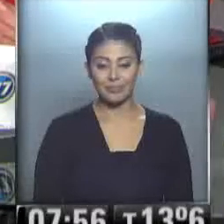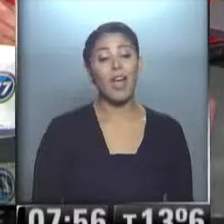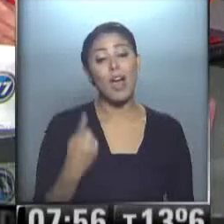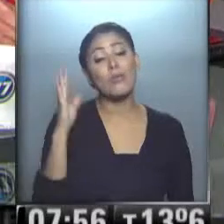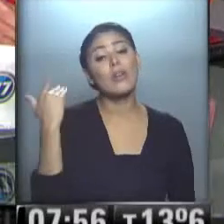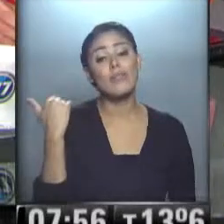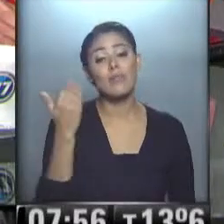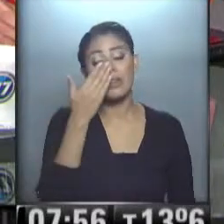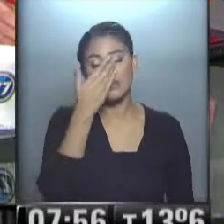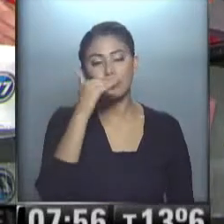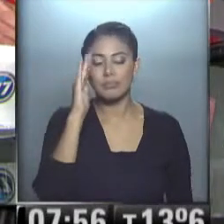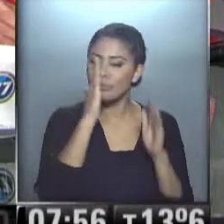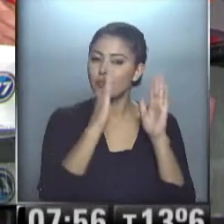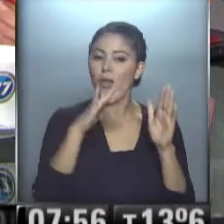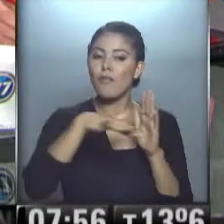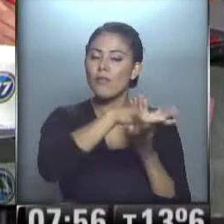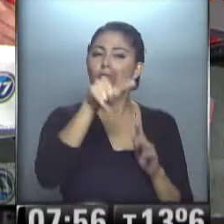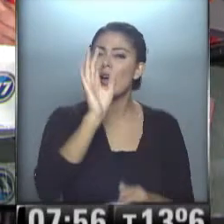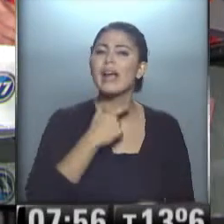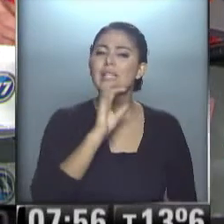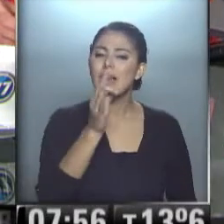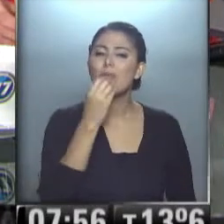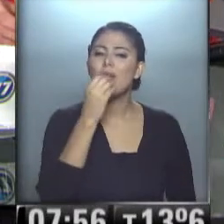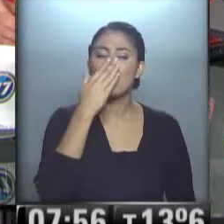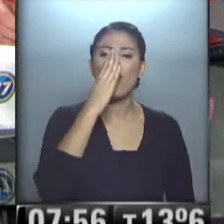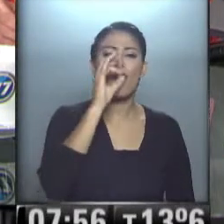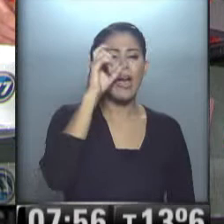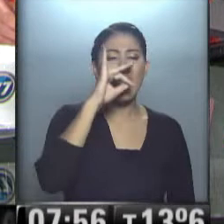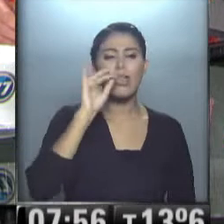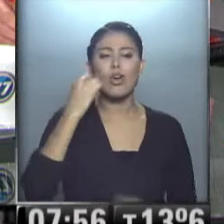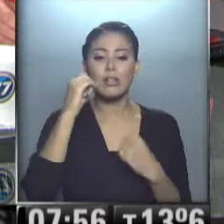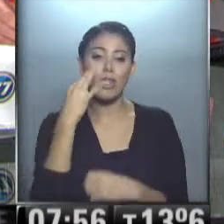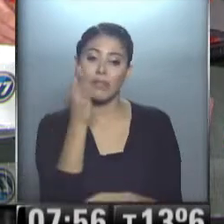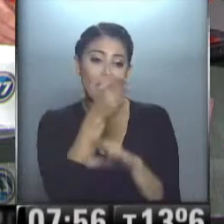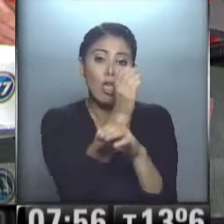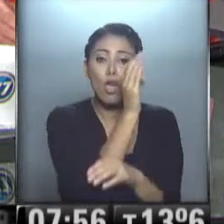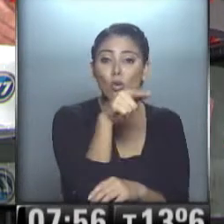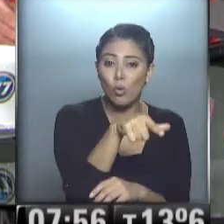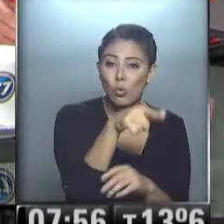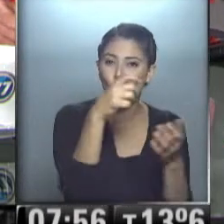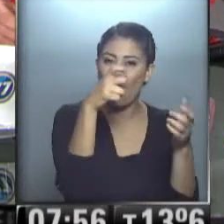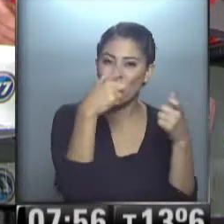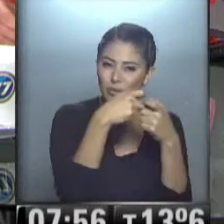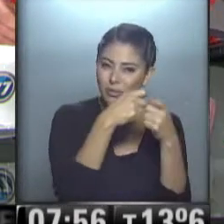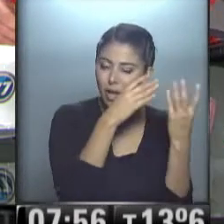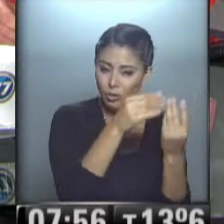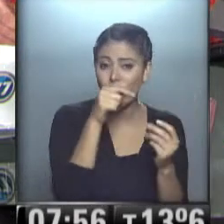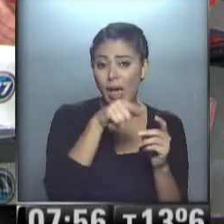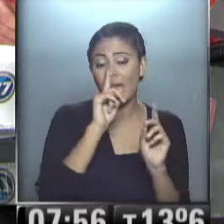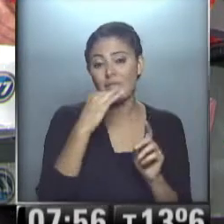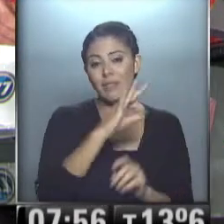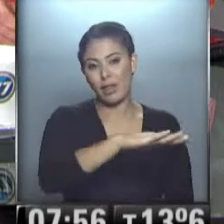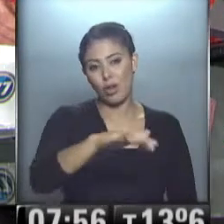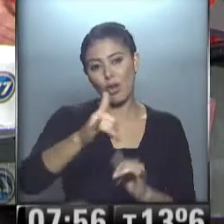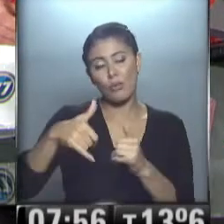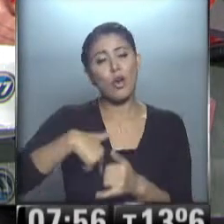Alguna vez fueron el corazón, el alma de un barrio. Si vos querés saber qué pasaba en Boedo, qué pasaba en Caseros, tenías que ir al club de barrio, a la sociedad de fomento. Además, es el lugar donde tienen que estar los pibes.